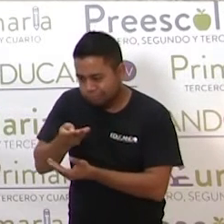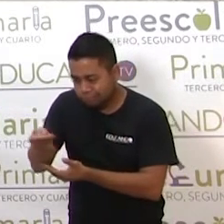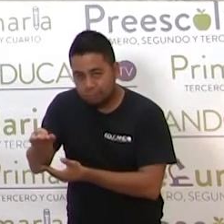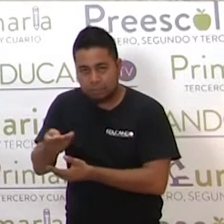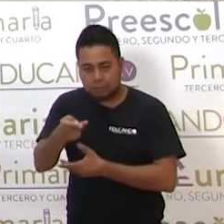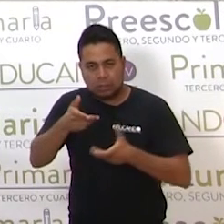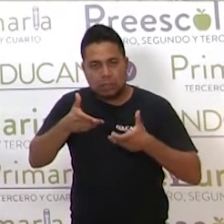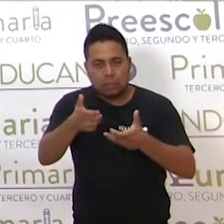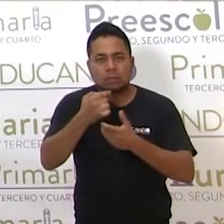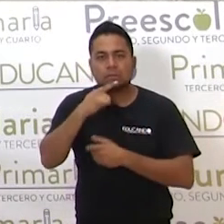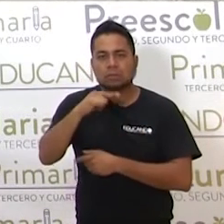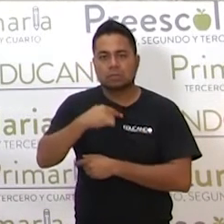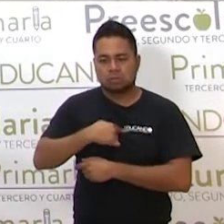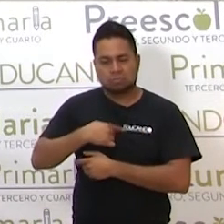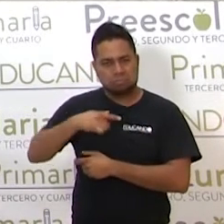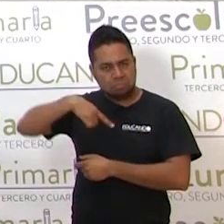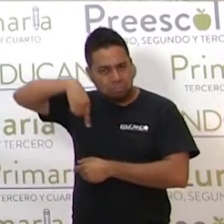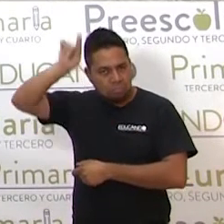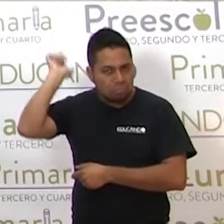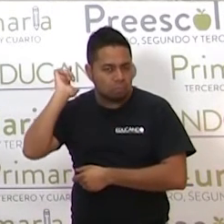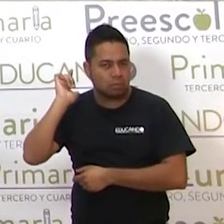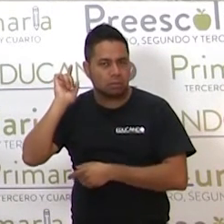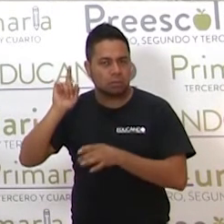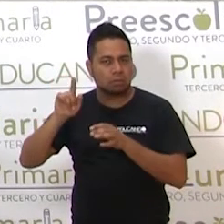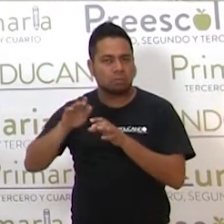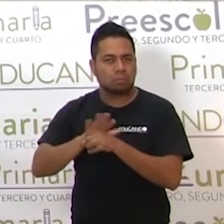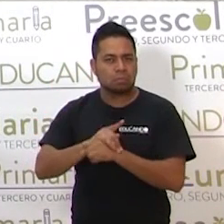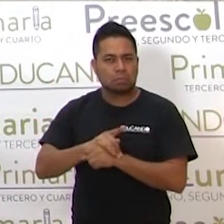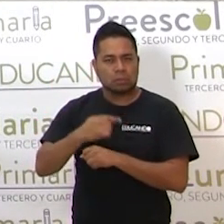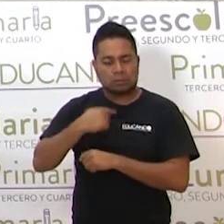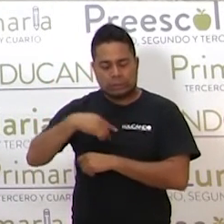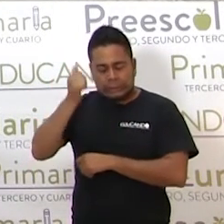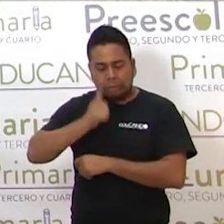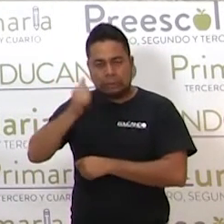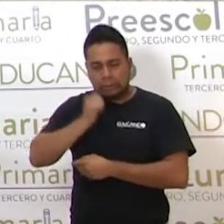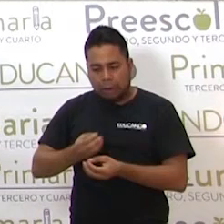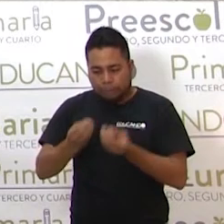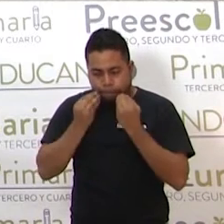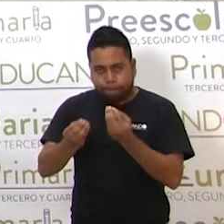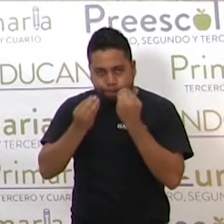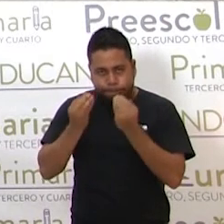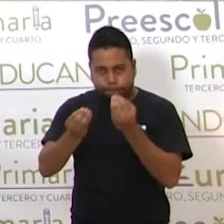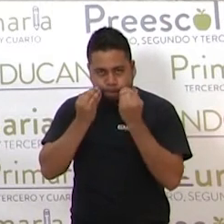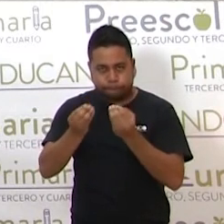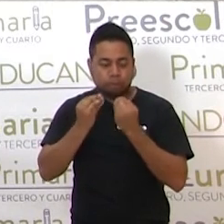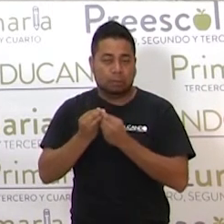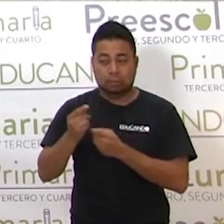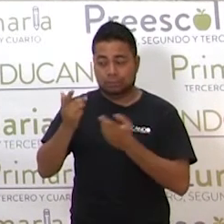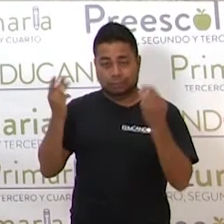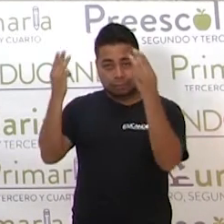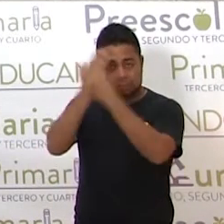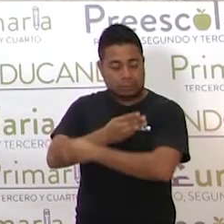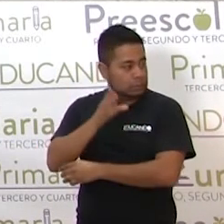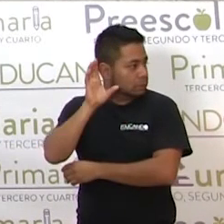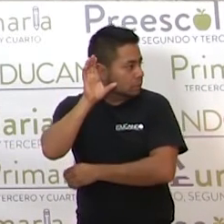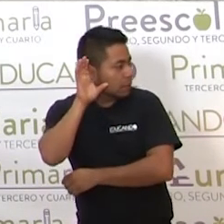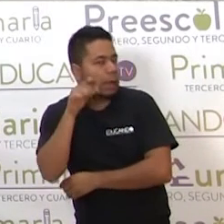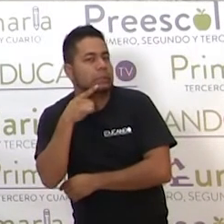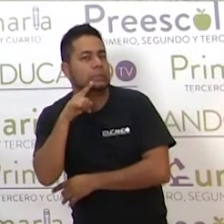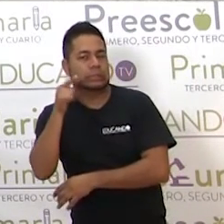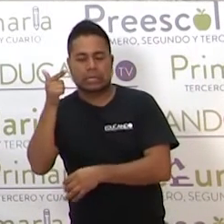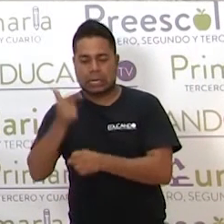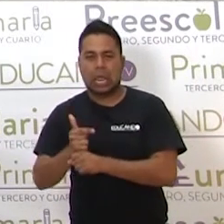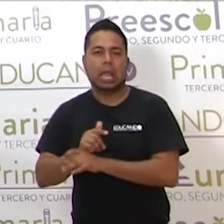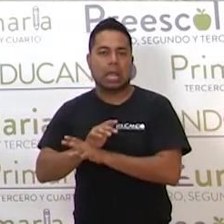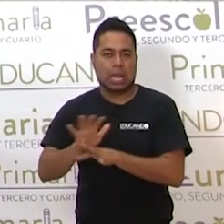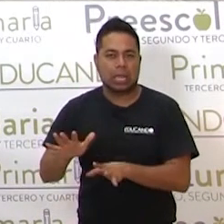Dicen en la calle que yo estoy loco porque jamás se me acaba el hambre. Mi madrina ha oído que eso dicen.